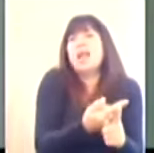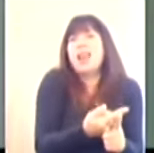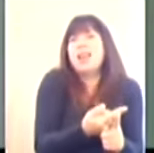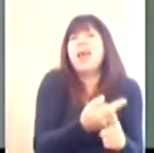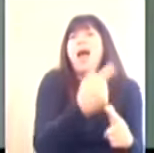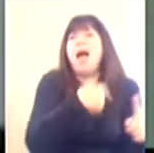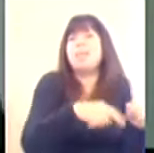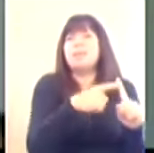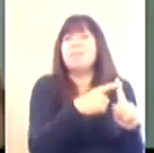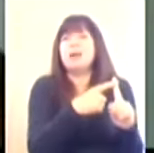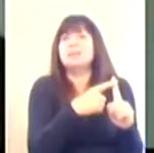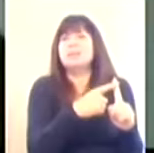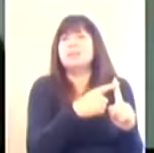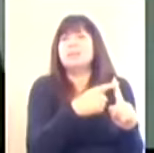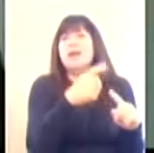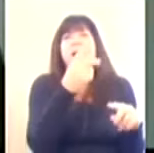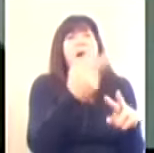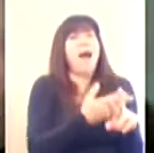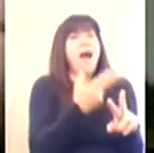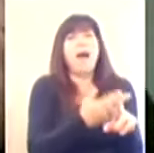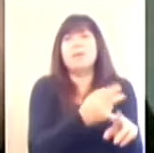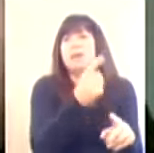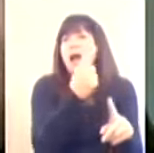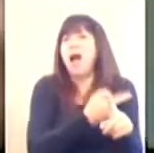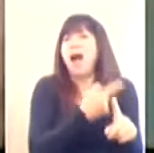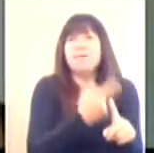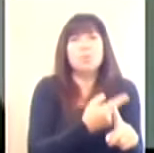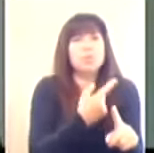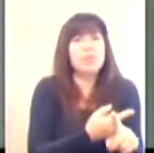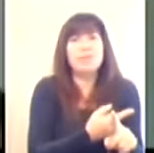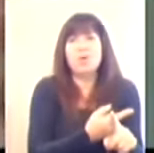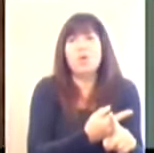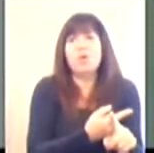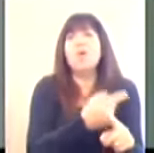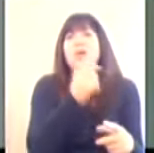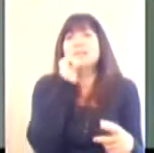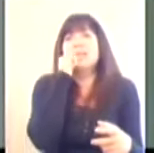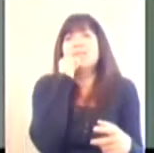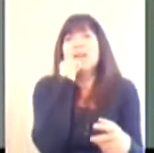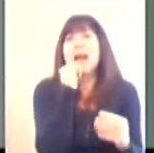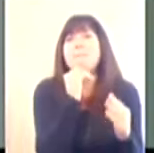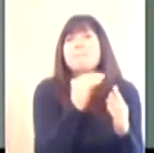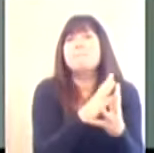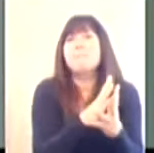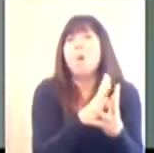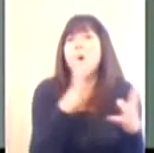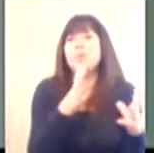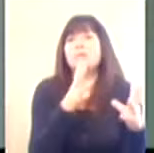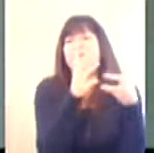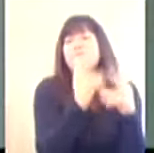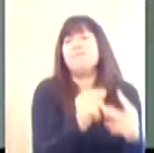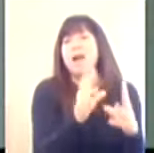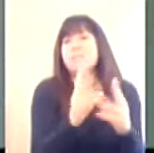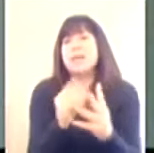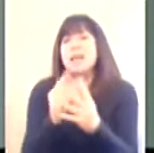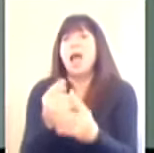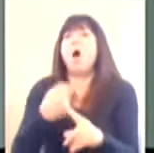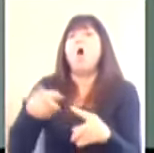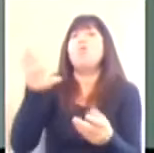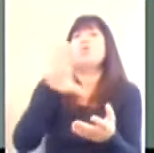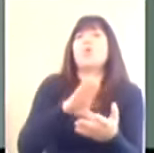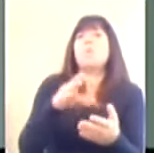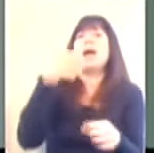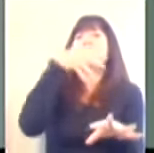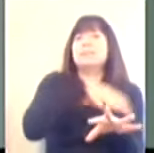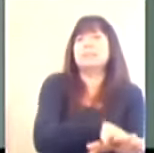con un arriendo abusivo en fuerte crecimiento, digamos. Hoy día hay muchísimas familias, sobre todo familias migrantes, que vienen a vivir